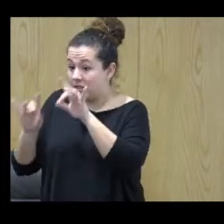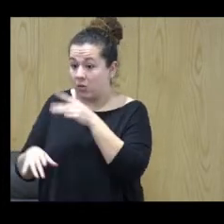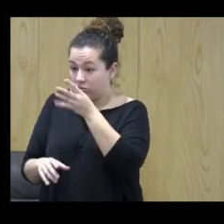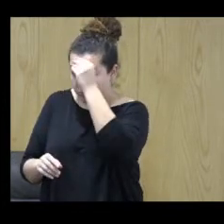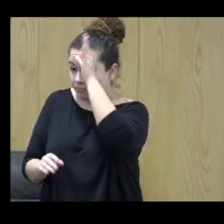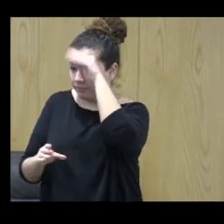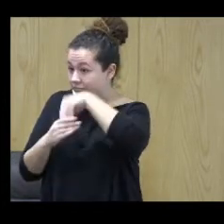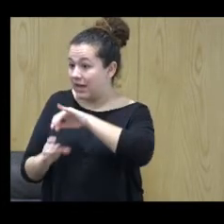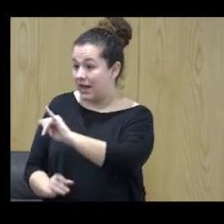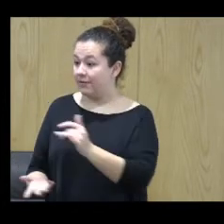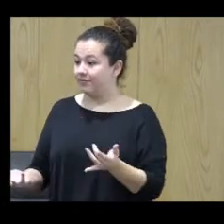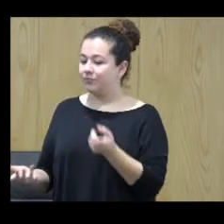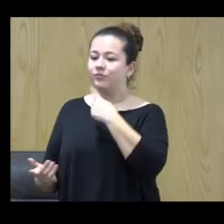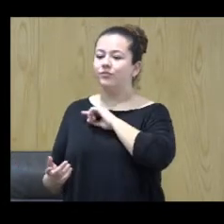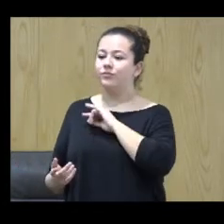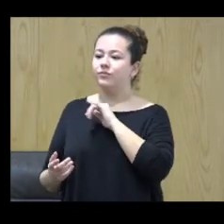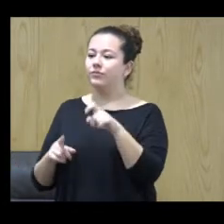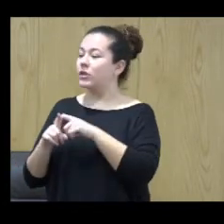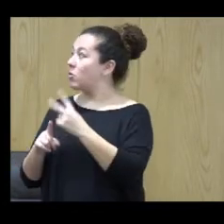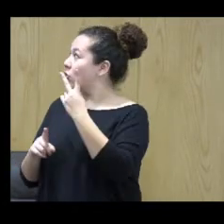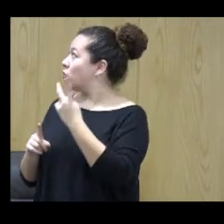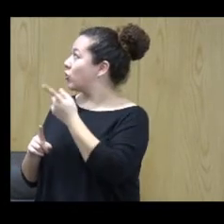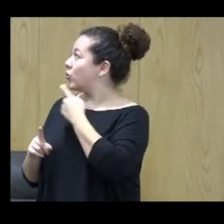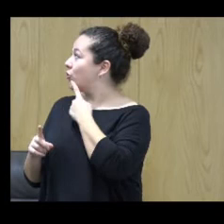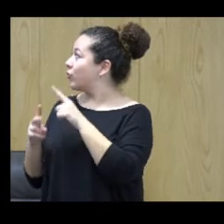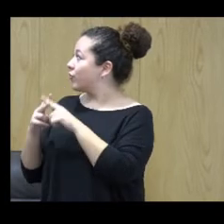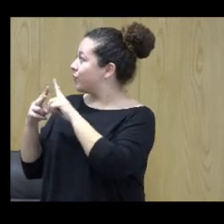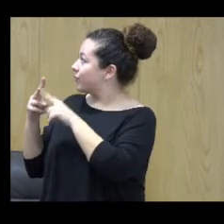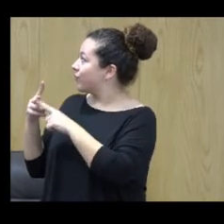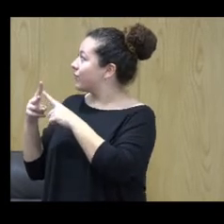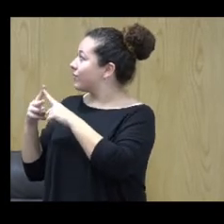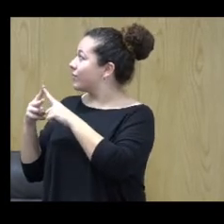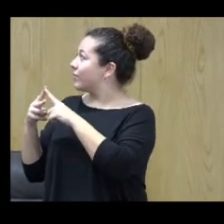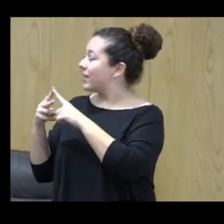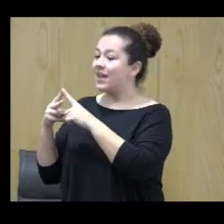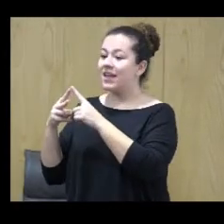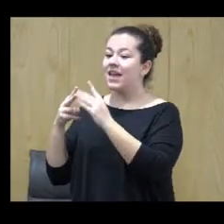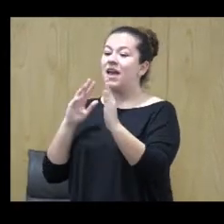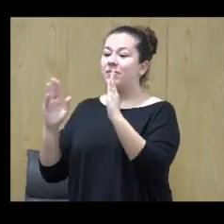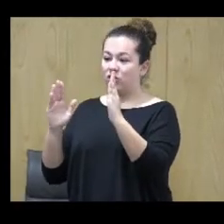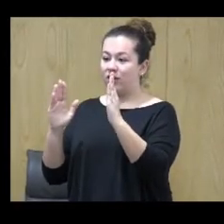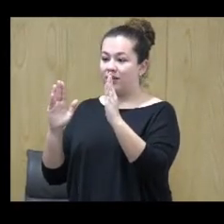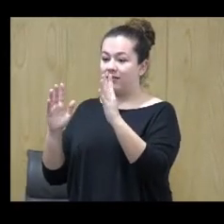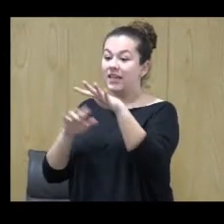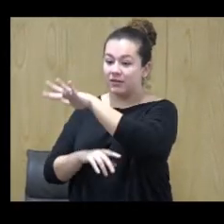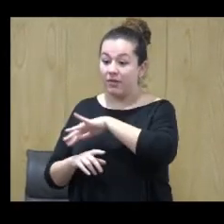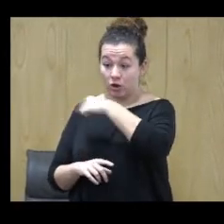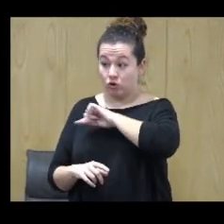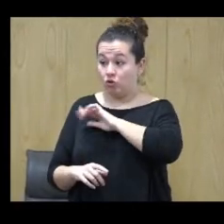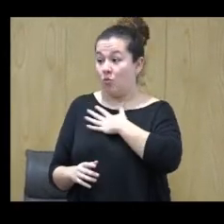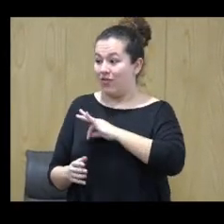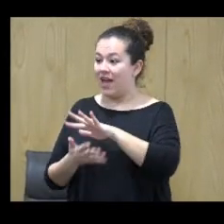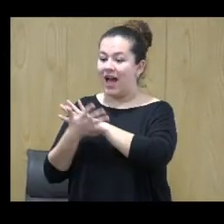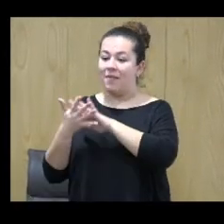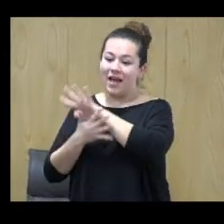Tenemos dos tipos de conocimiento que están en rojo, como es el episódico y espacial. Nosotros también podemos hablar de espacios, podemos interpretar